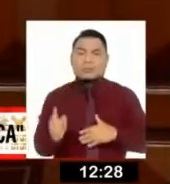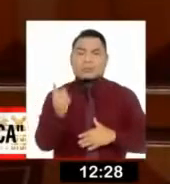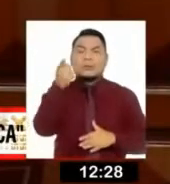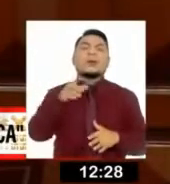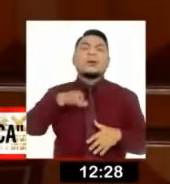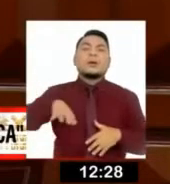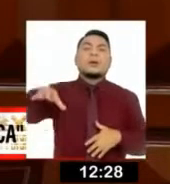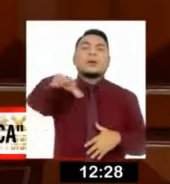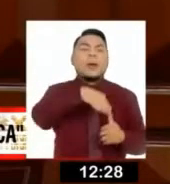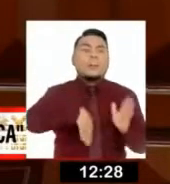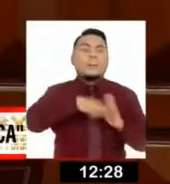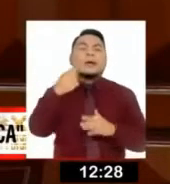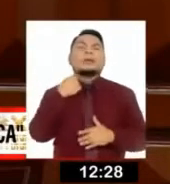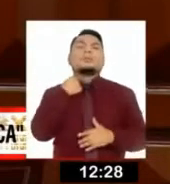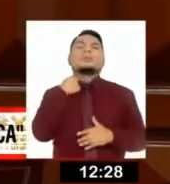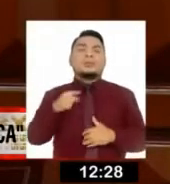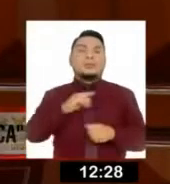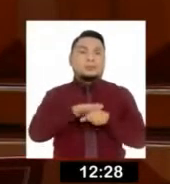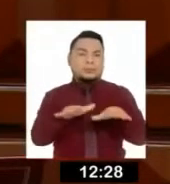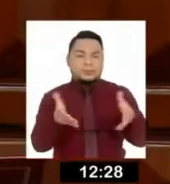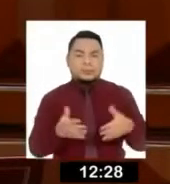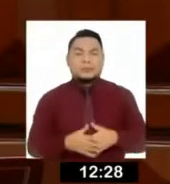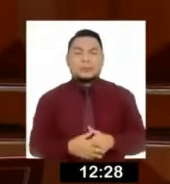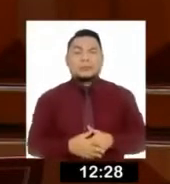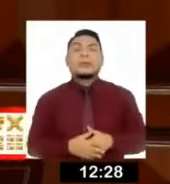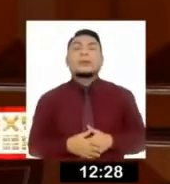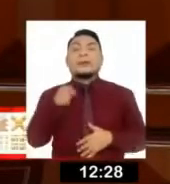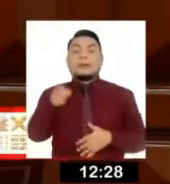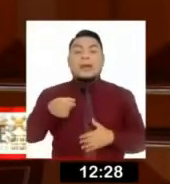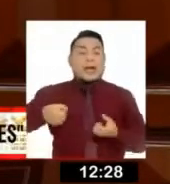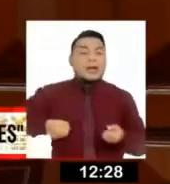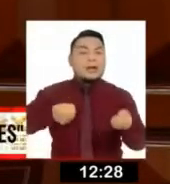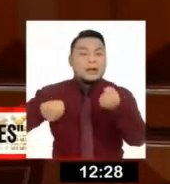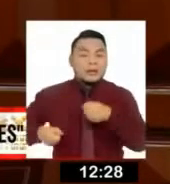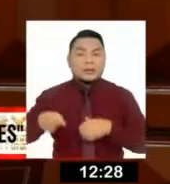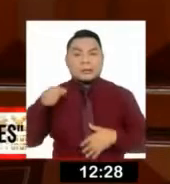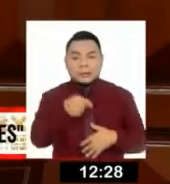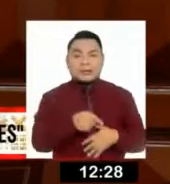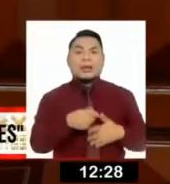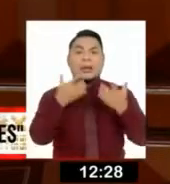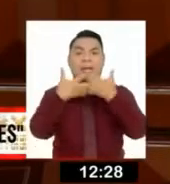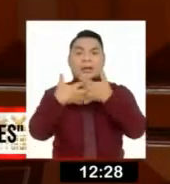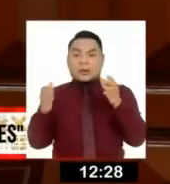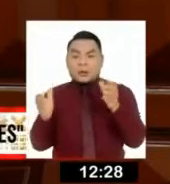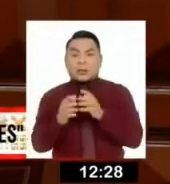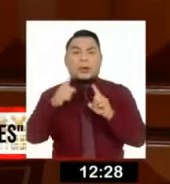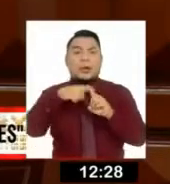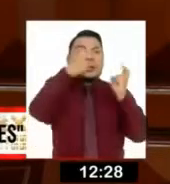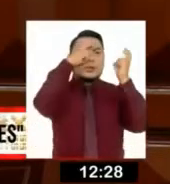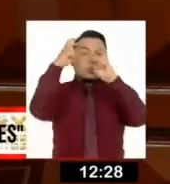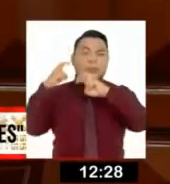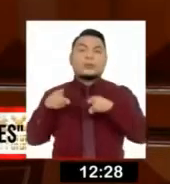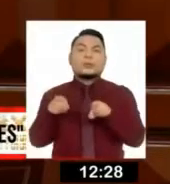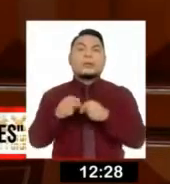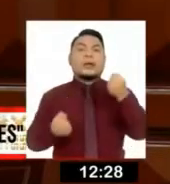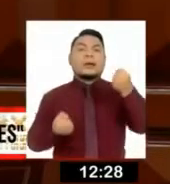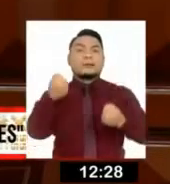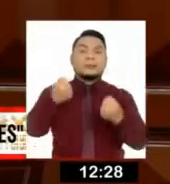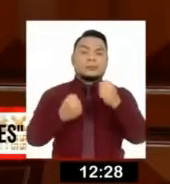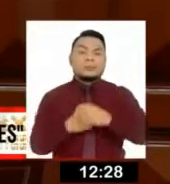los sectores más afectados por la pandemia: el agro, MIPES, turismo y